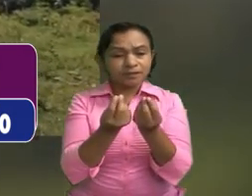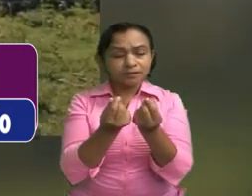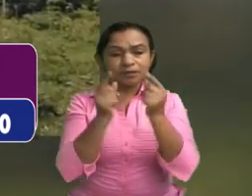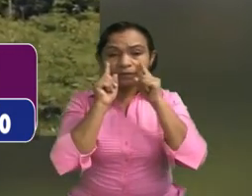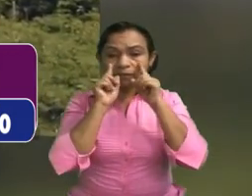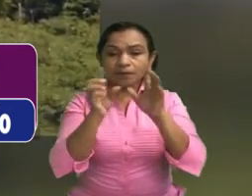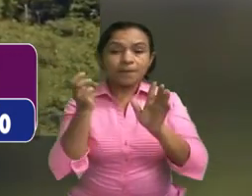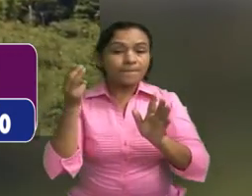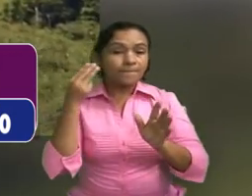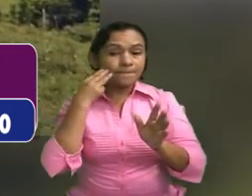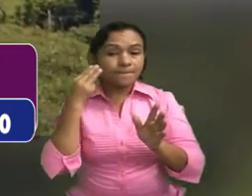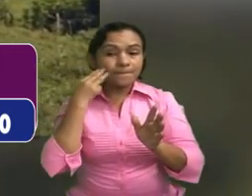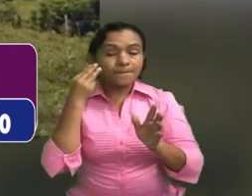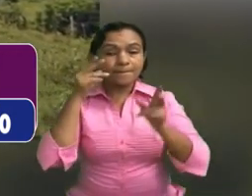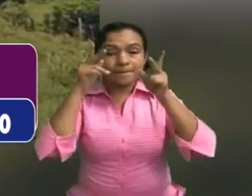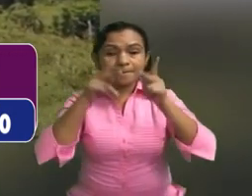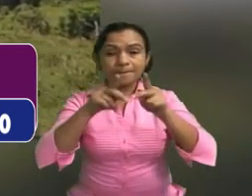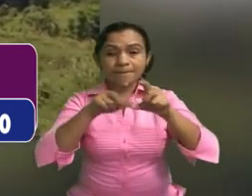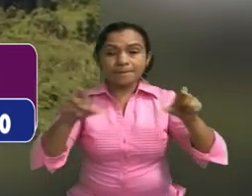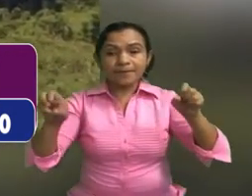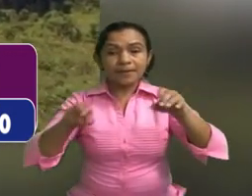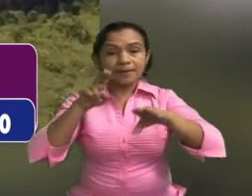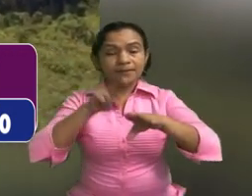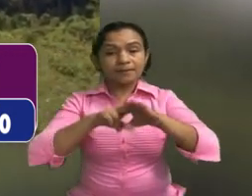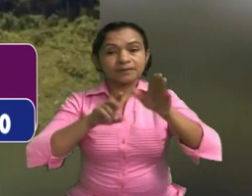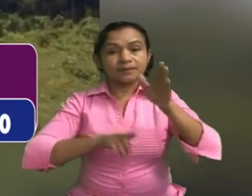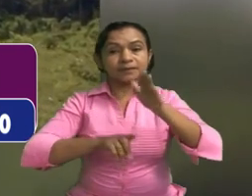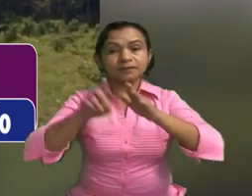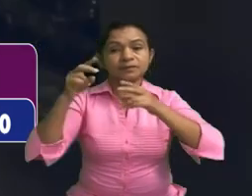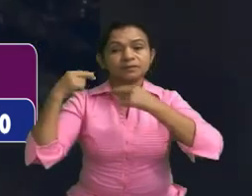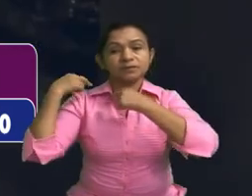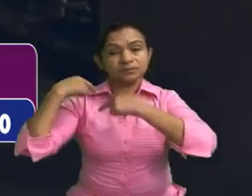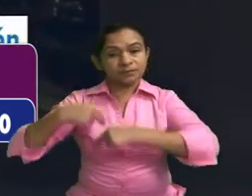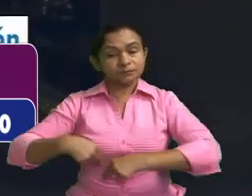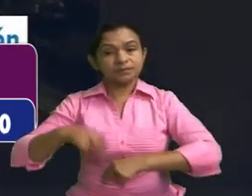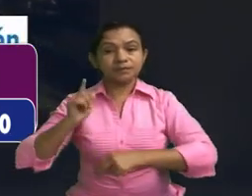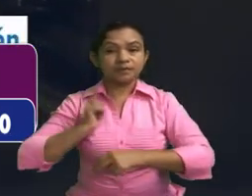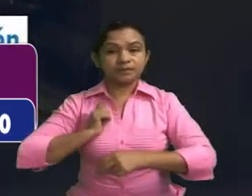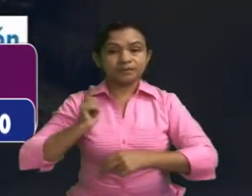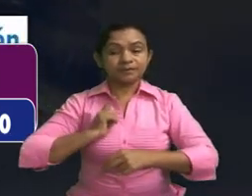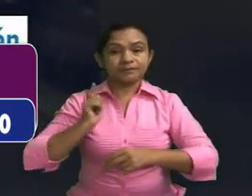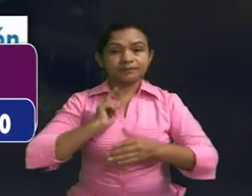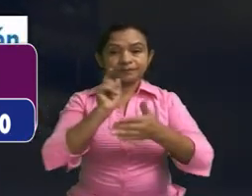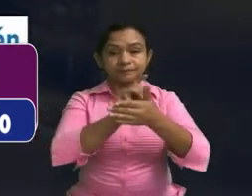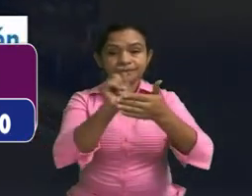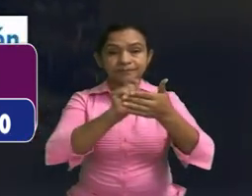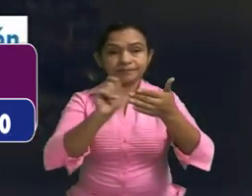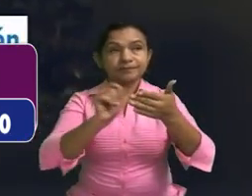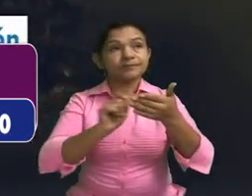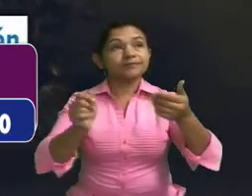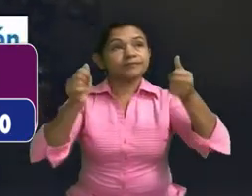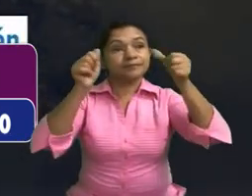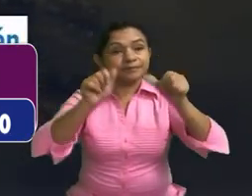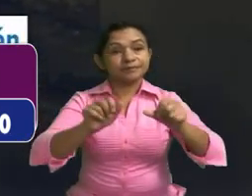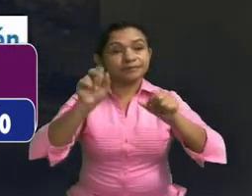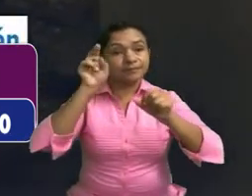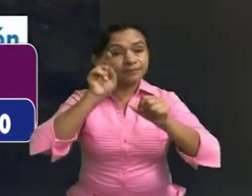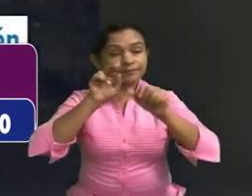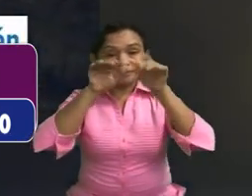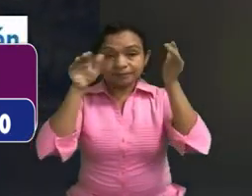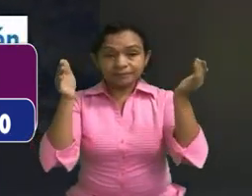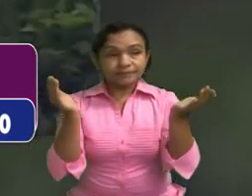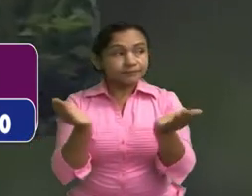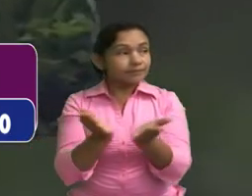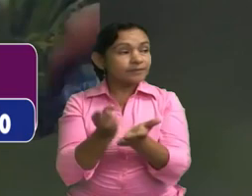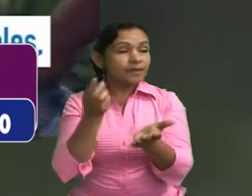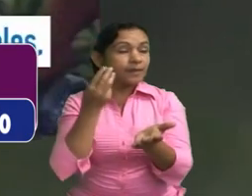normativo, ¿verdad? Después del Plan Nacional de Desarrollo Humano tenemos esa declaración, esa adscripción en la Declaratoria Universal de nuestra Madre